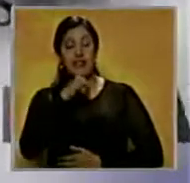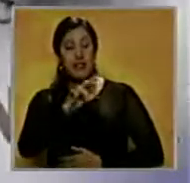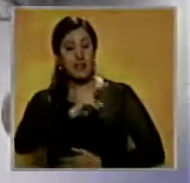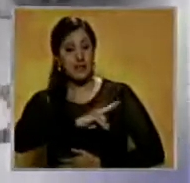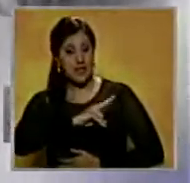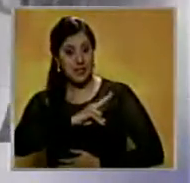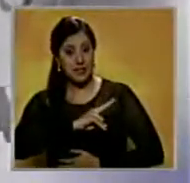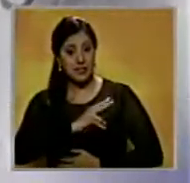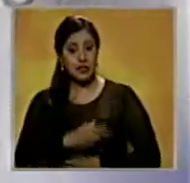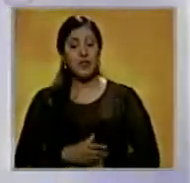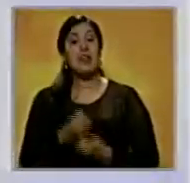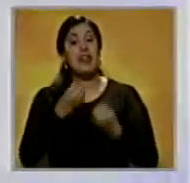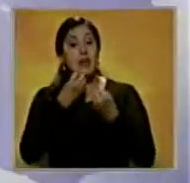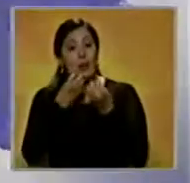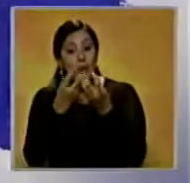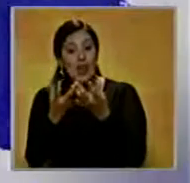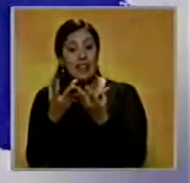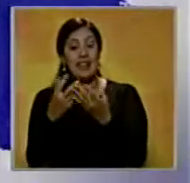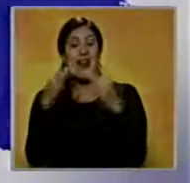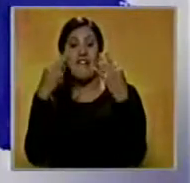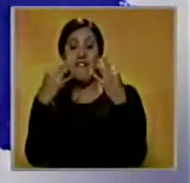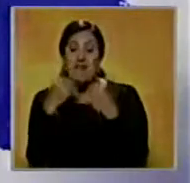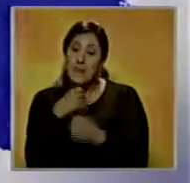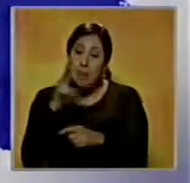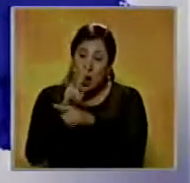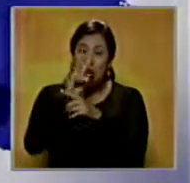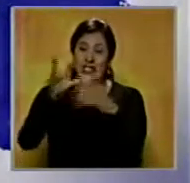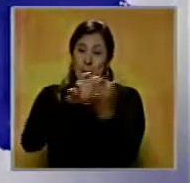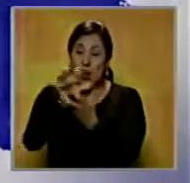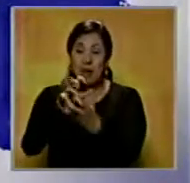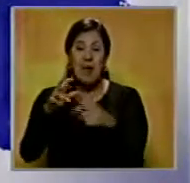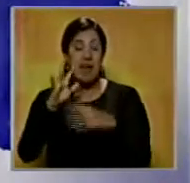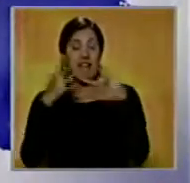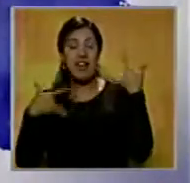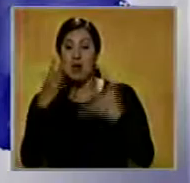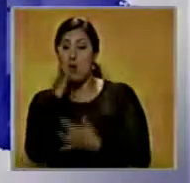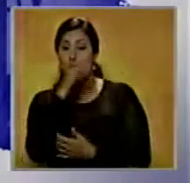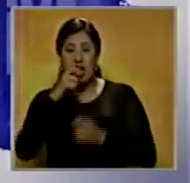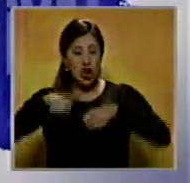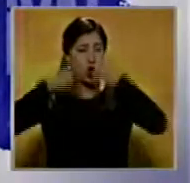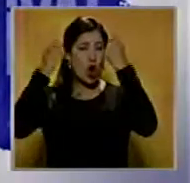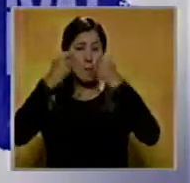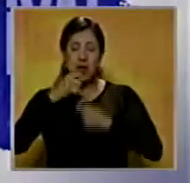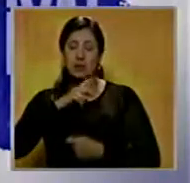Noticiero Venevisión te dice: con violencia no hay paraíso. Rompe el silencio ya.